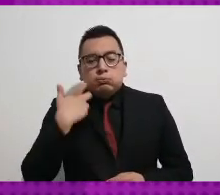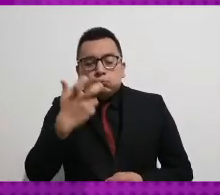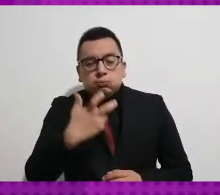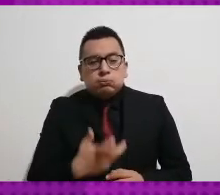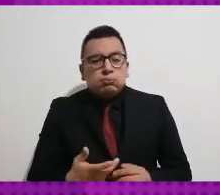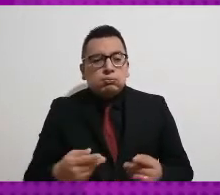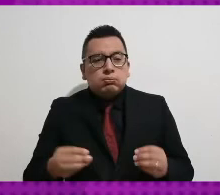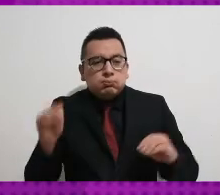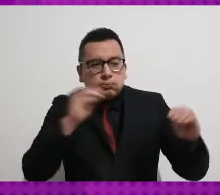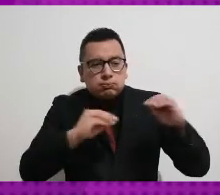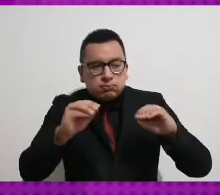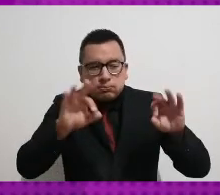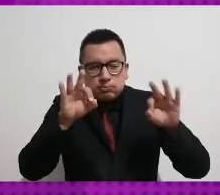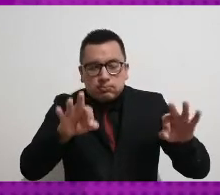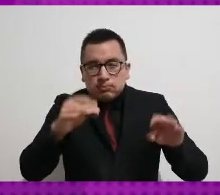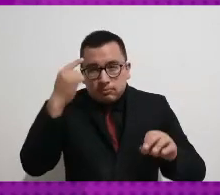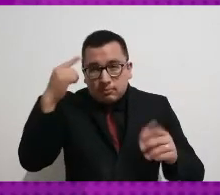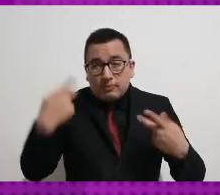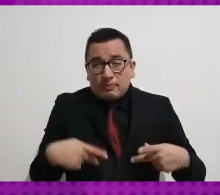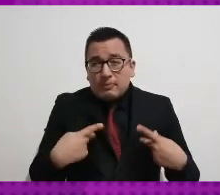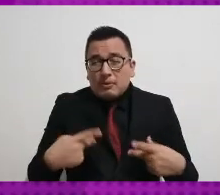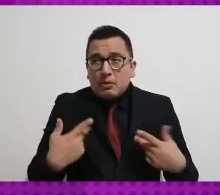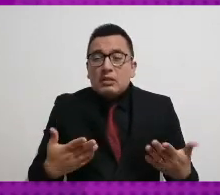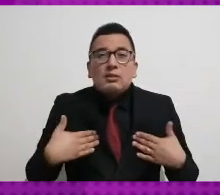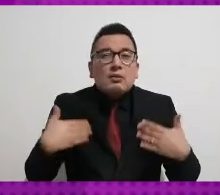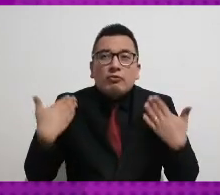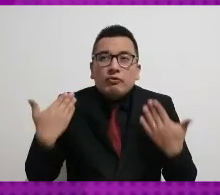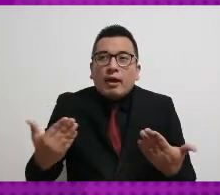credibilidad, de la confianza.